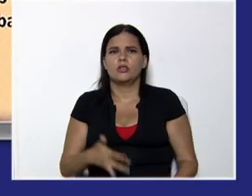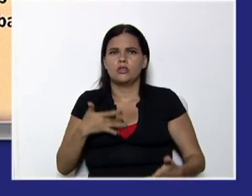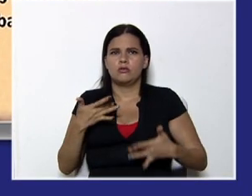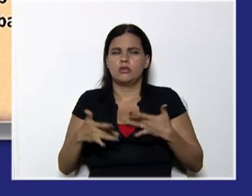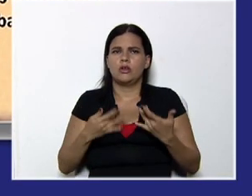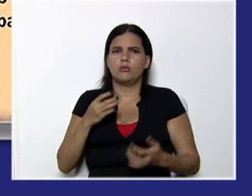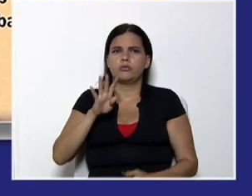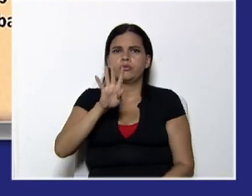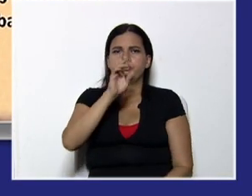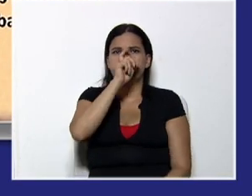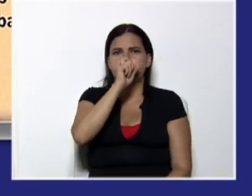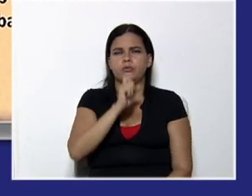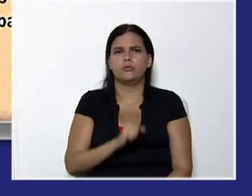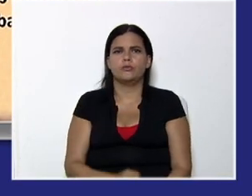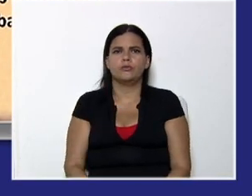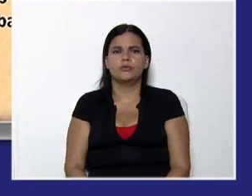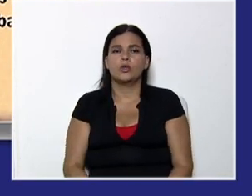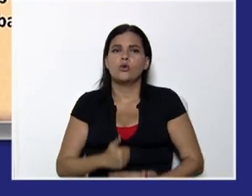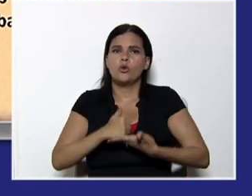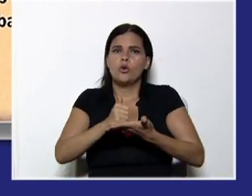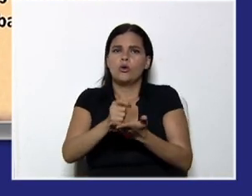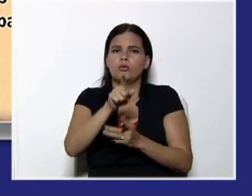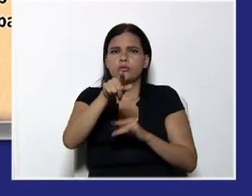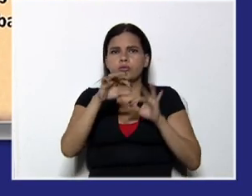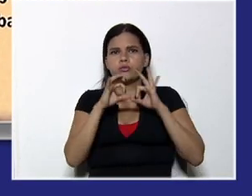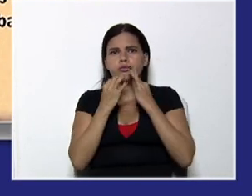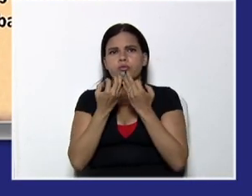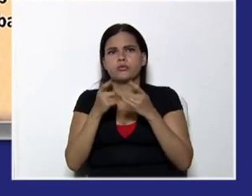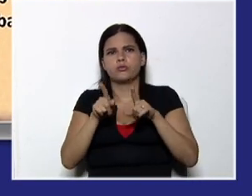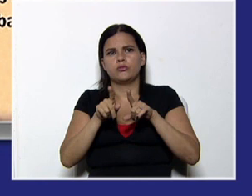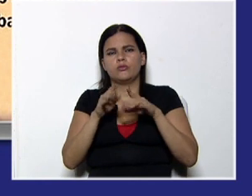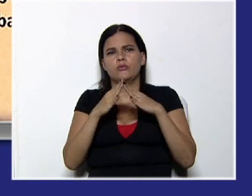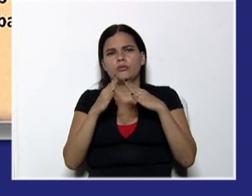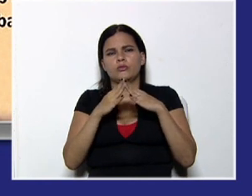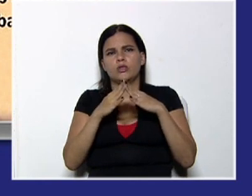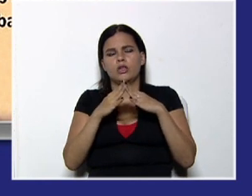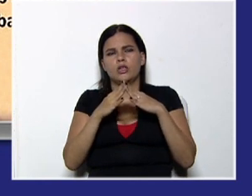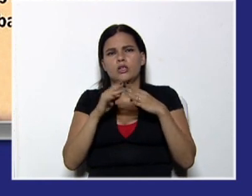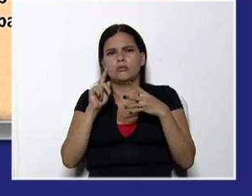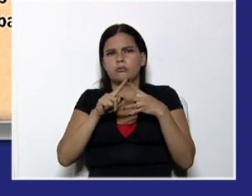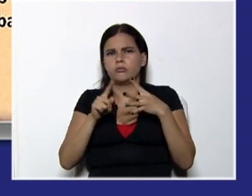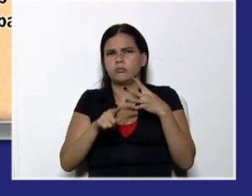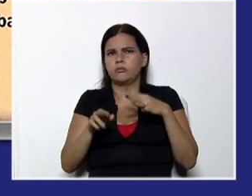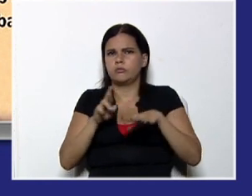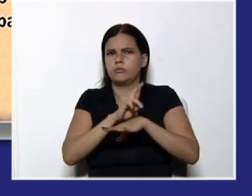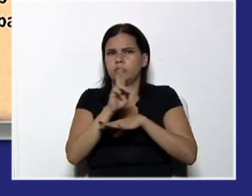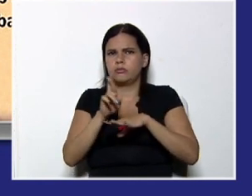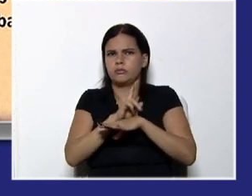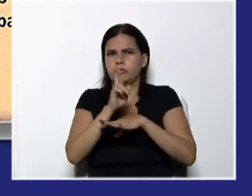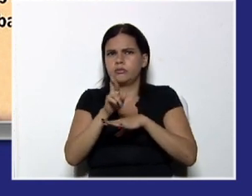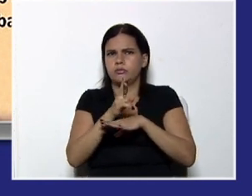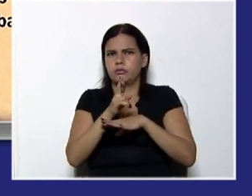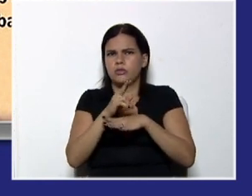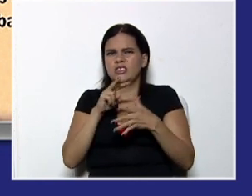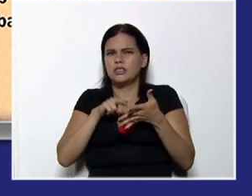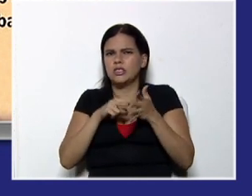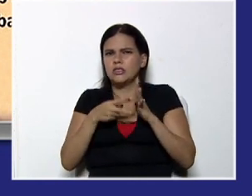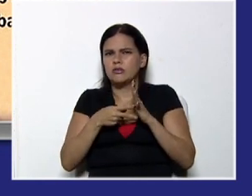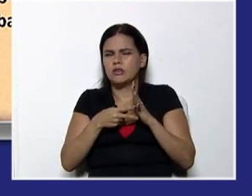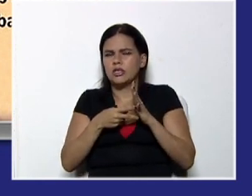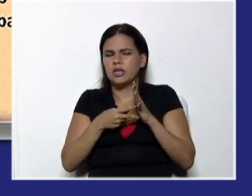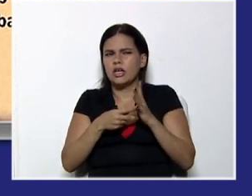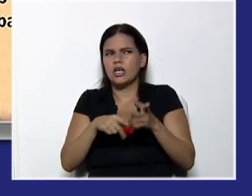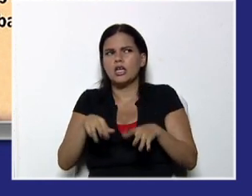año. Con la ayuda de tu familia en casa y materiales de provecho, defina trigonometría,